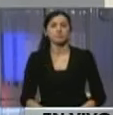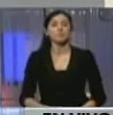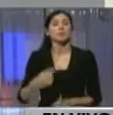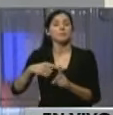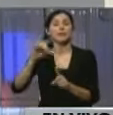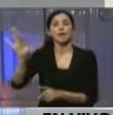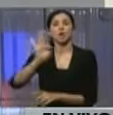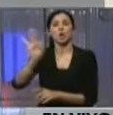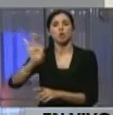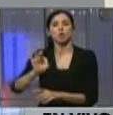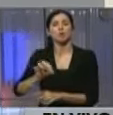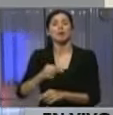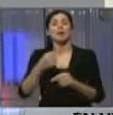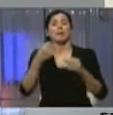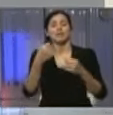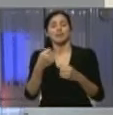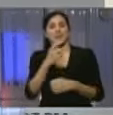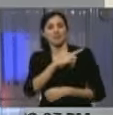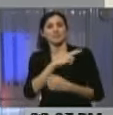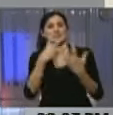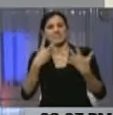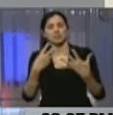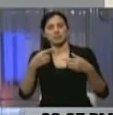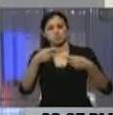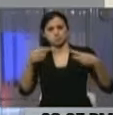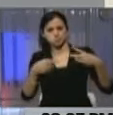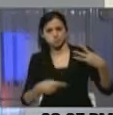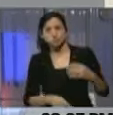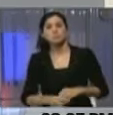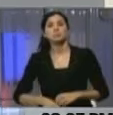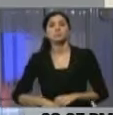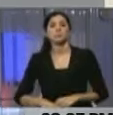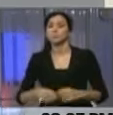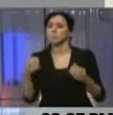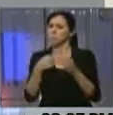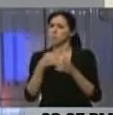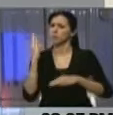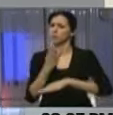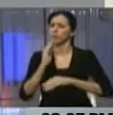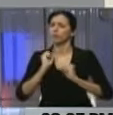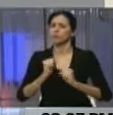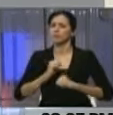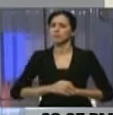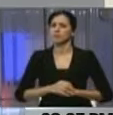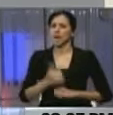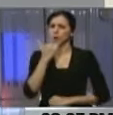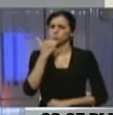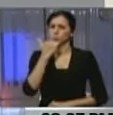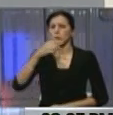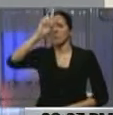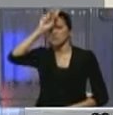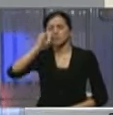designó a los jefes de las 7 vértices de esta gran misión y finalmente pidió mano de hierro a los especuladores